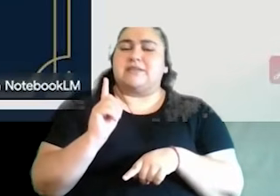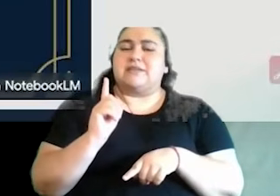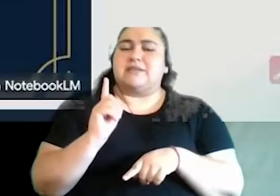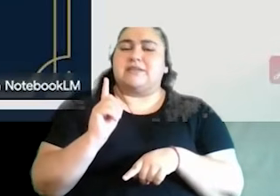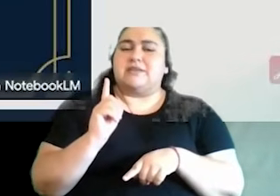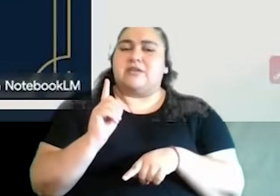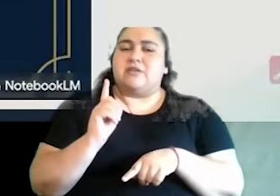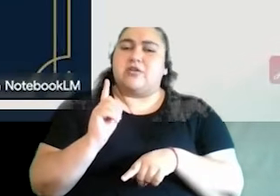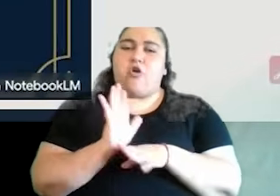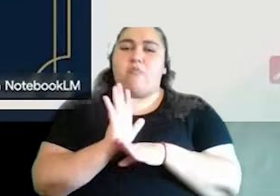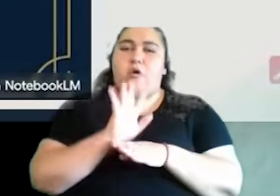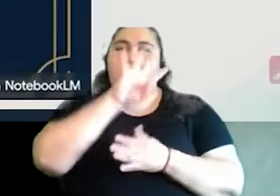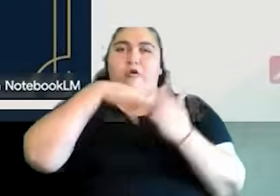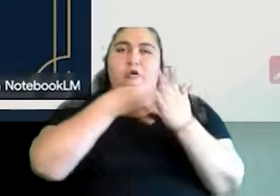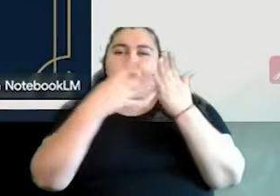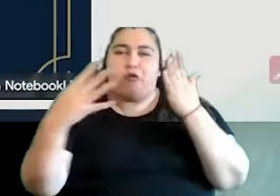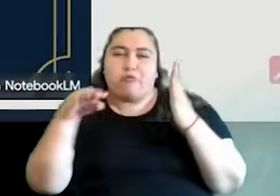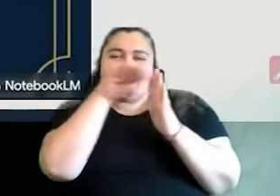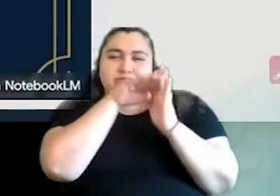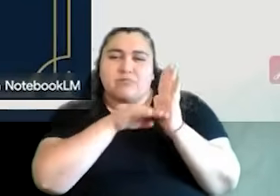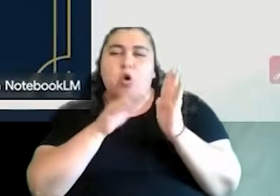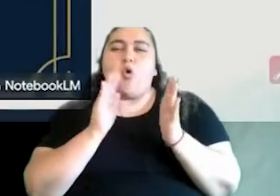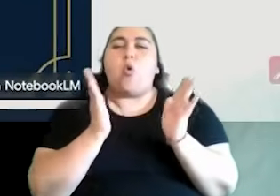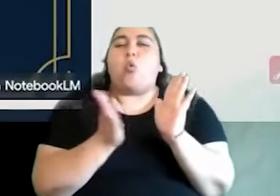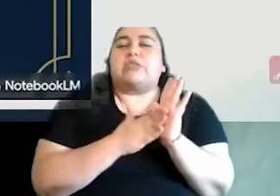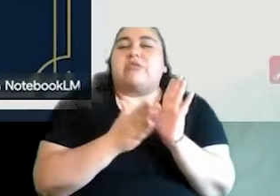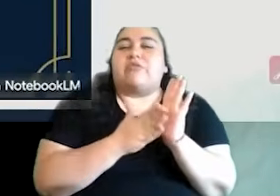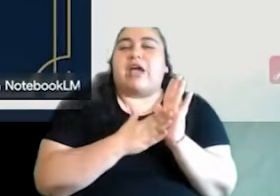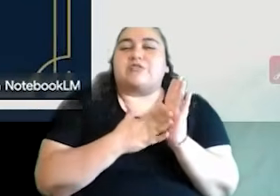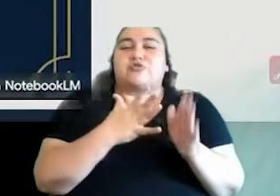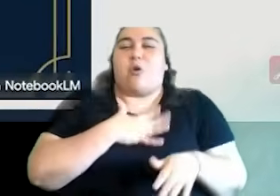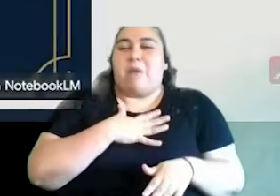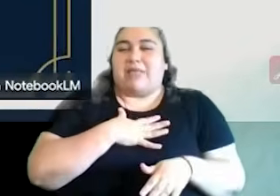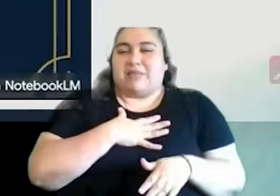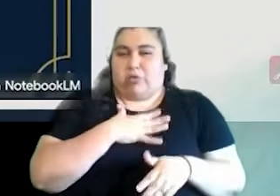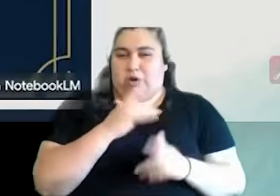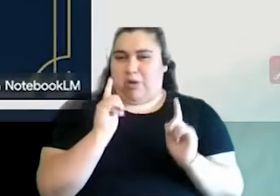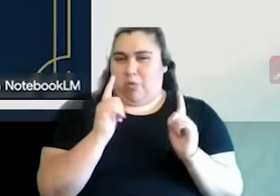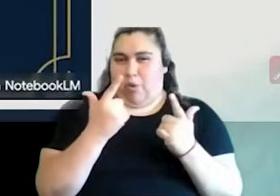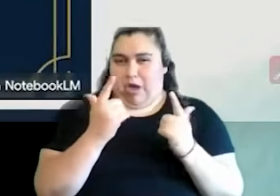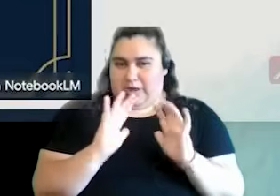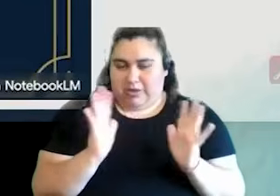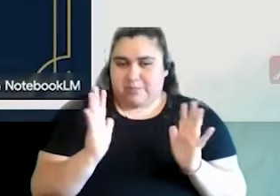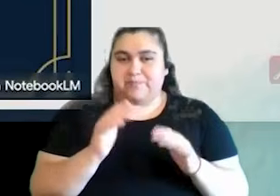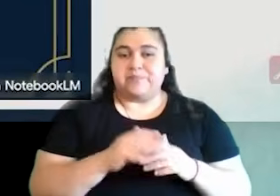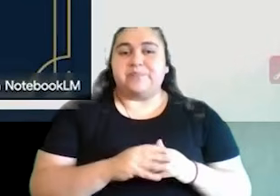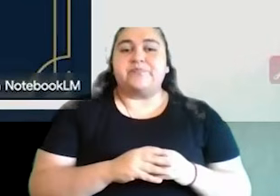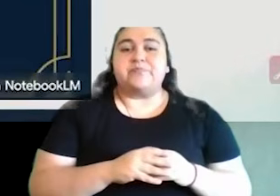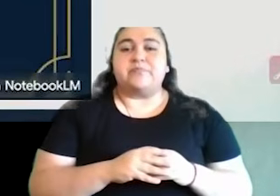cuadro de justificación patrimonial. Lo que en esta declaración jurada simplificada se